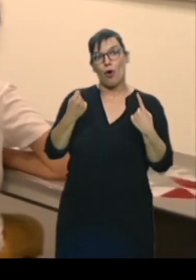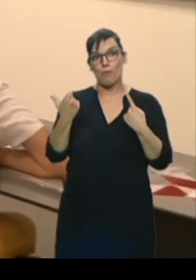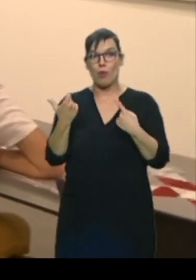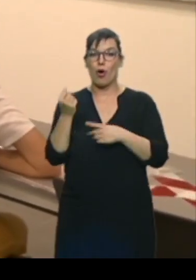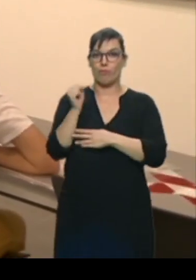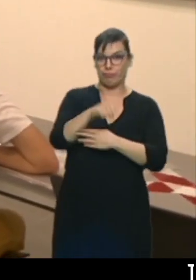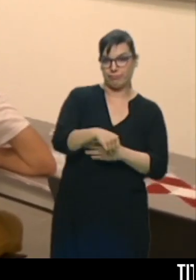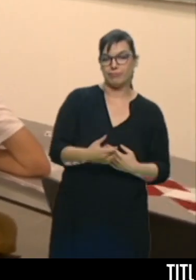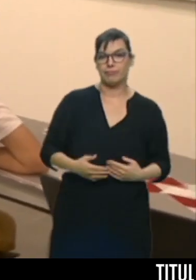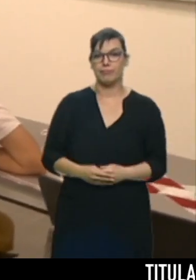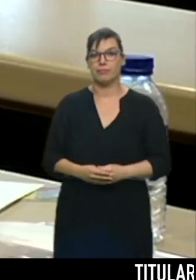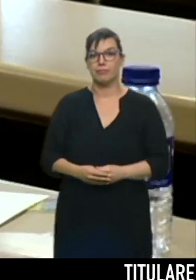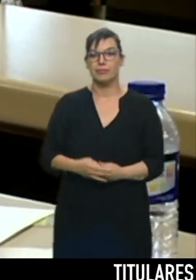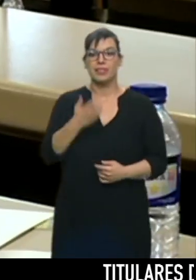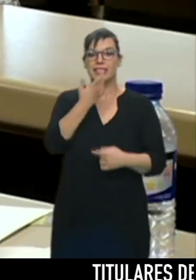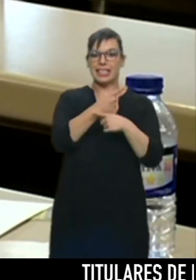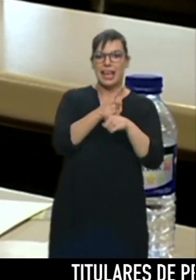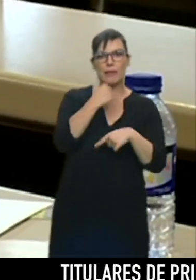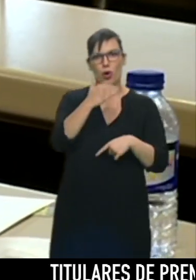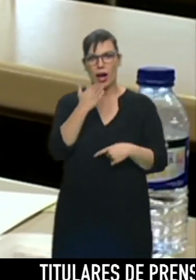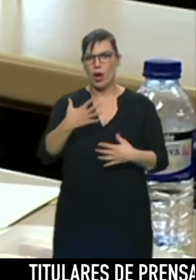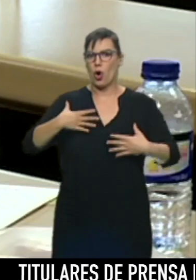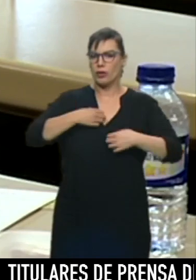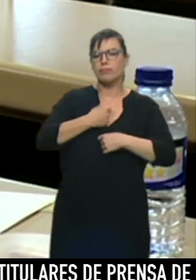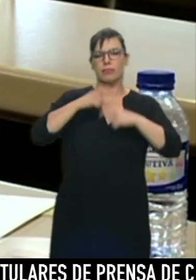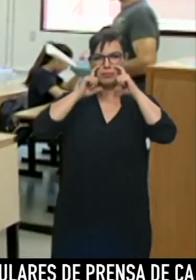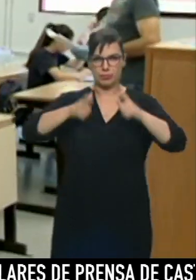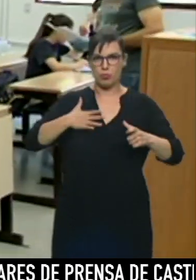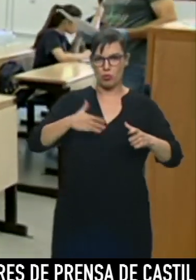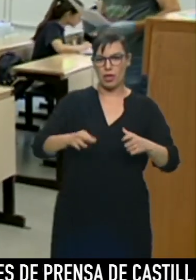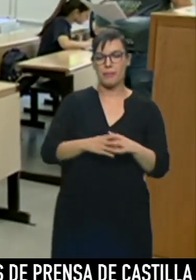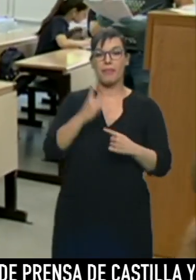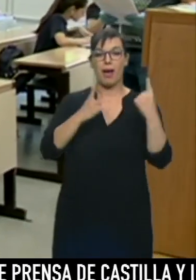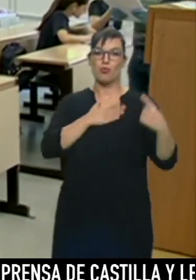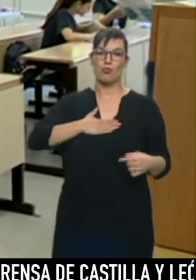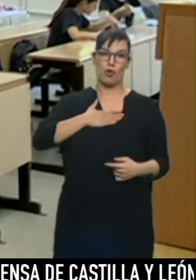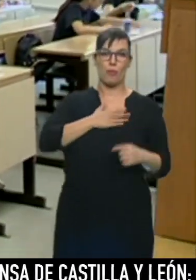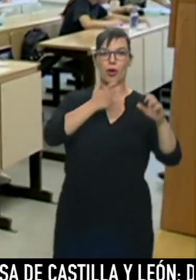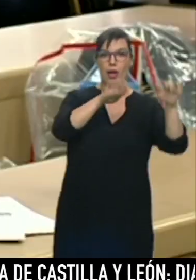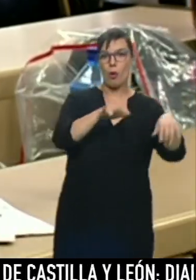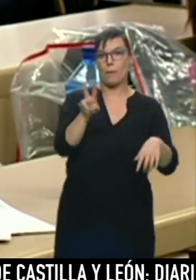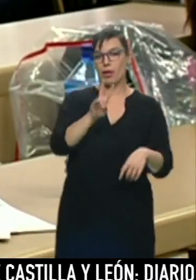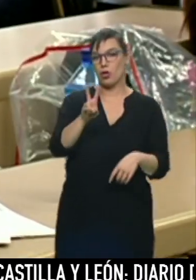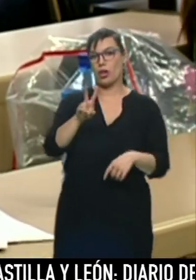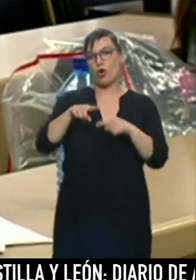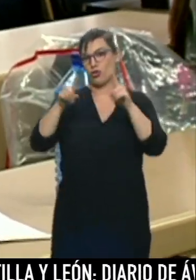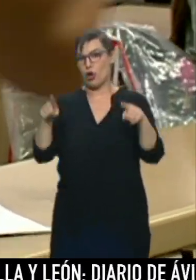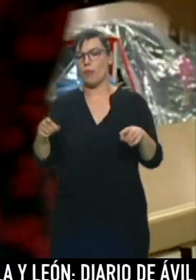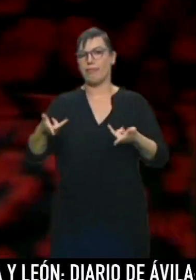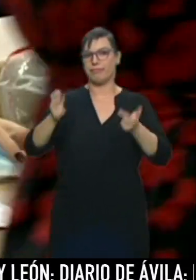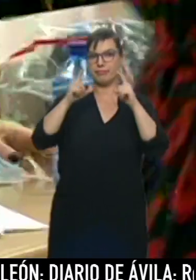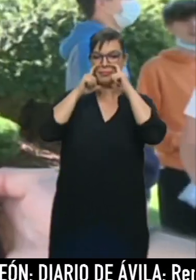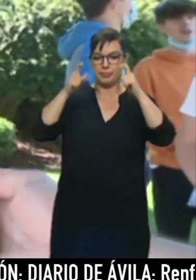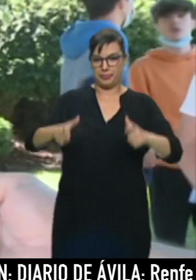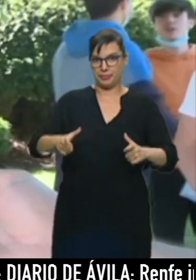demás, se está bobeado o lo ha quitado. ¿Puedes quitar la mascarilla? Estaban algunos más cómodos en León, en Valladolid o en Segovia. Por